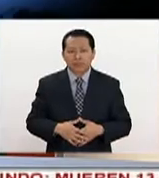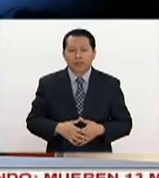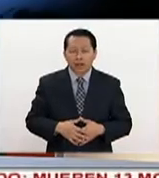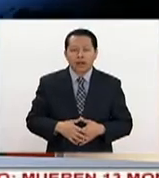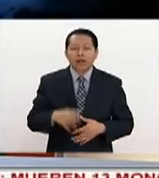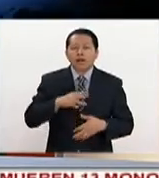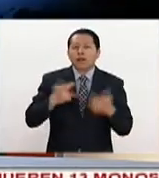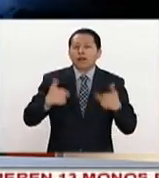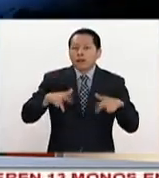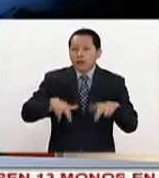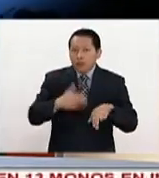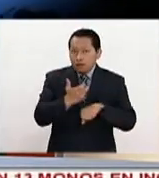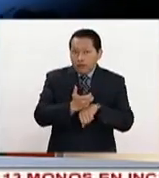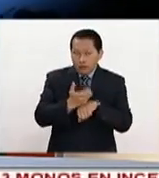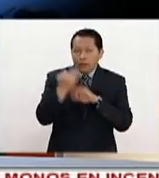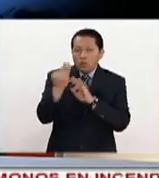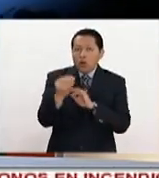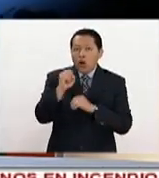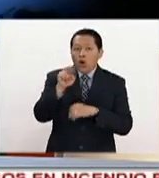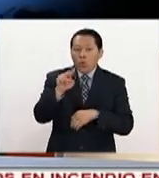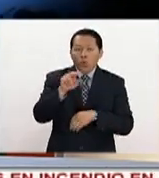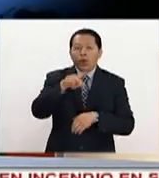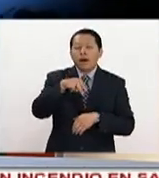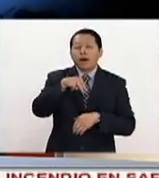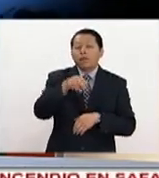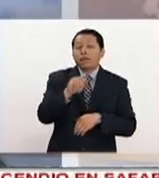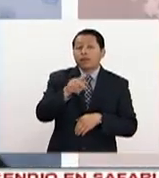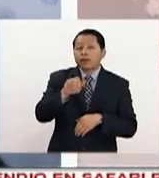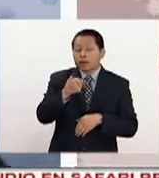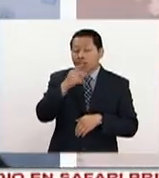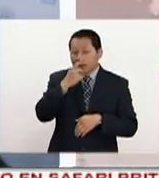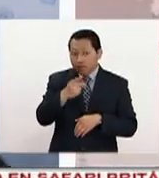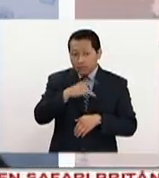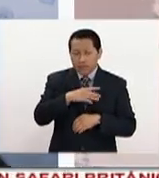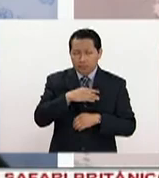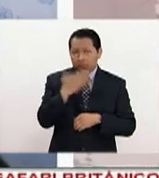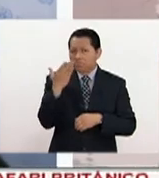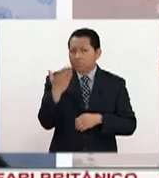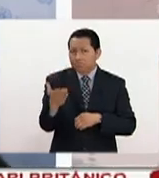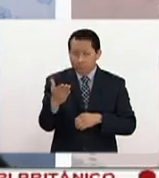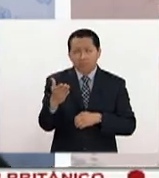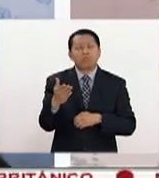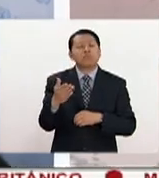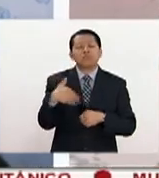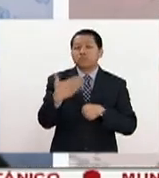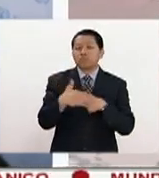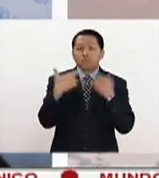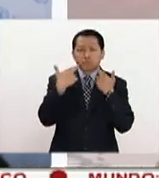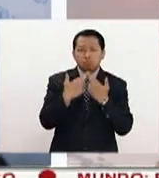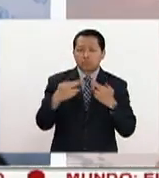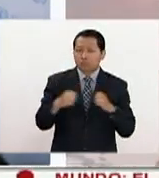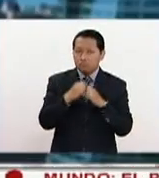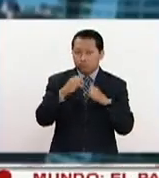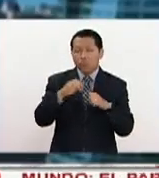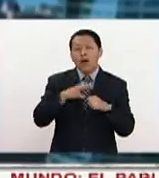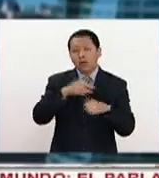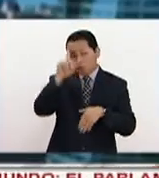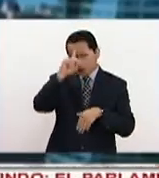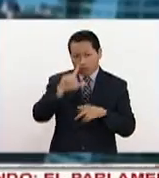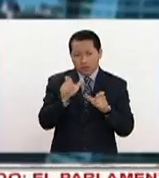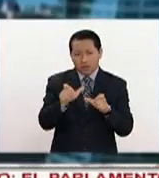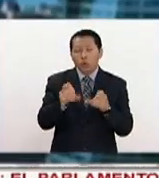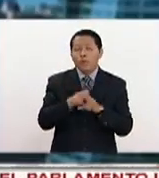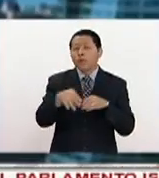La representante de Estados Unidos ante la ONU, Nikki Haley, anunció que va a solicitar una sesión de emergencia en el Consejo de Seguridad para hablar sobre